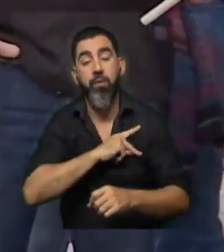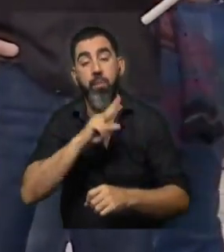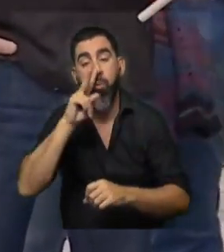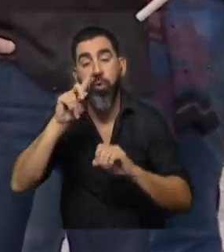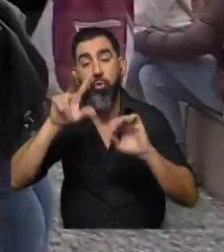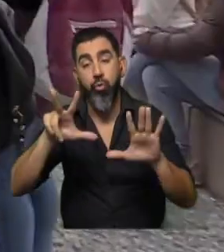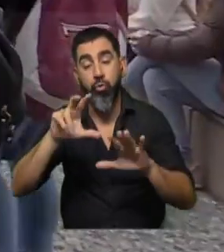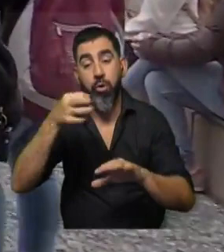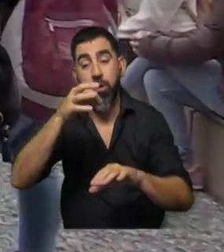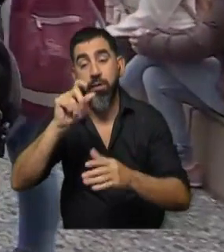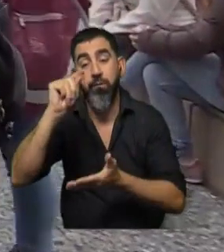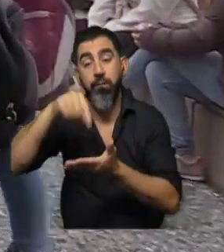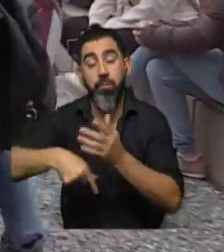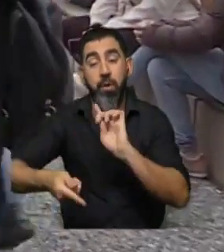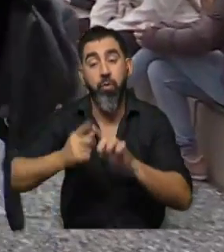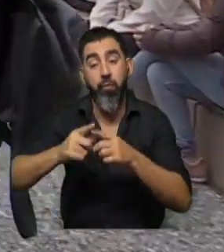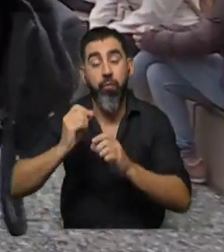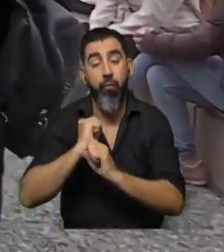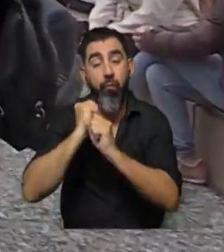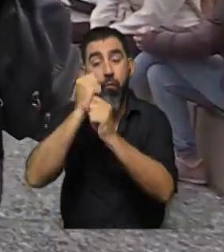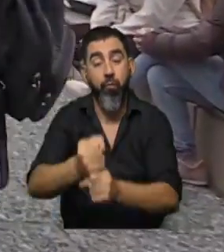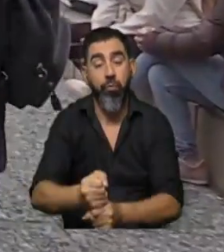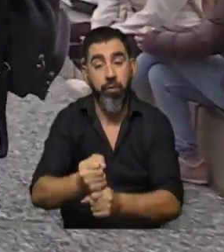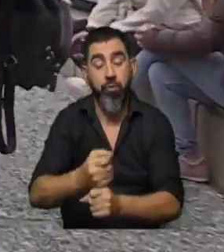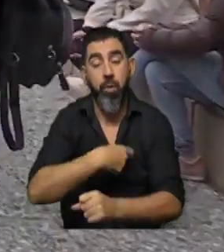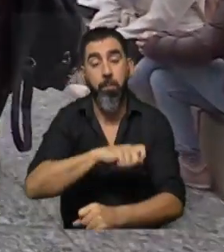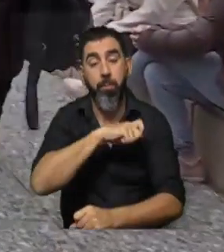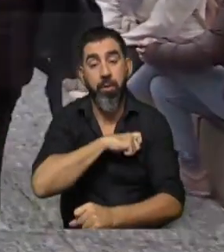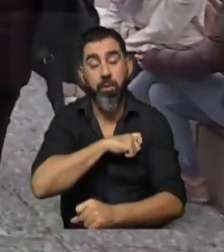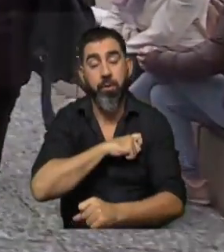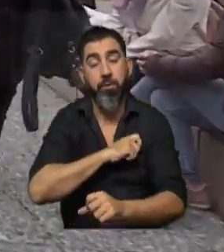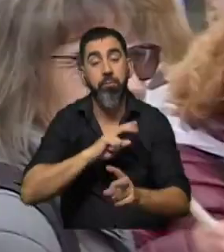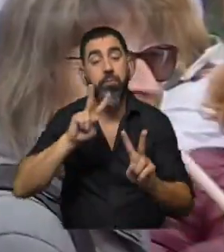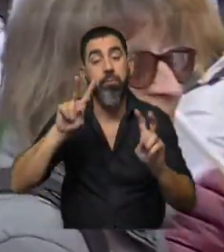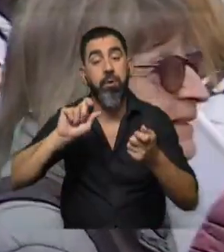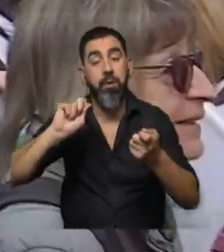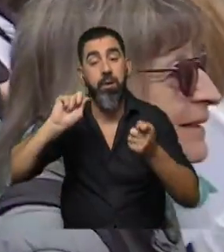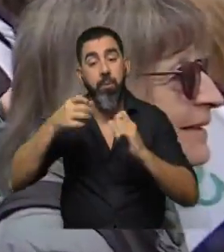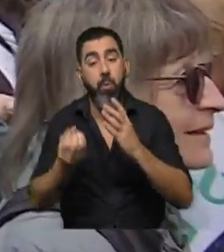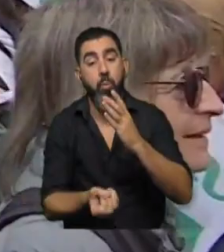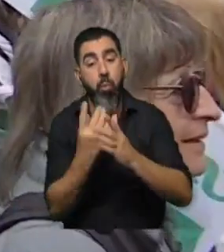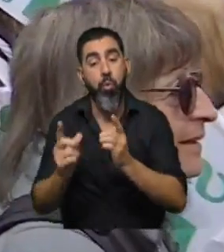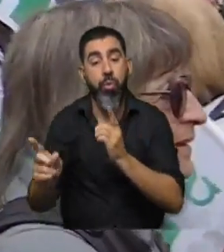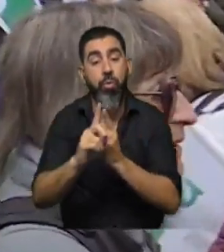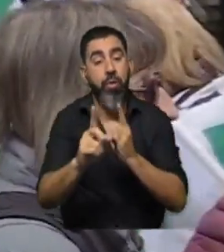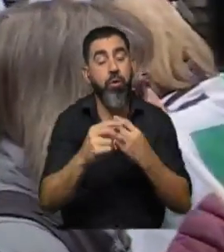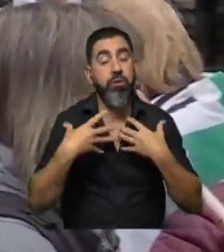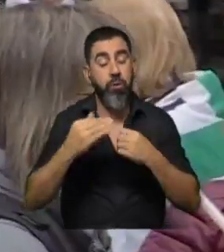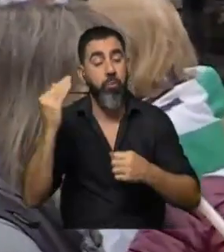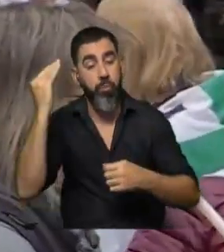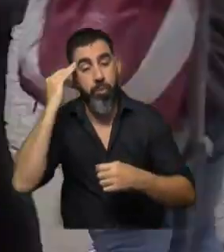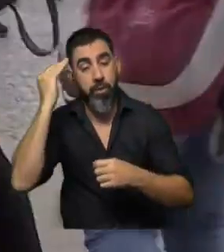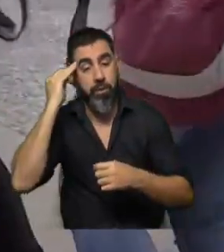cuando hace firmó un convenio con la fundación Manantial de España para avanzar en el cambio del modelo de atención de Salud Mental